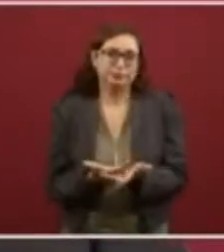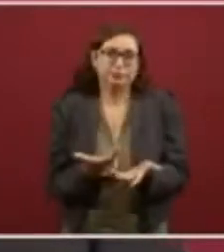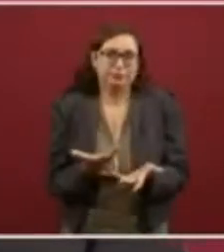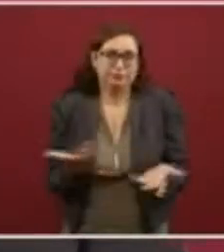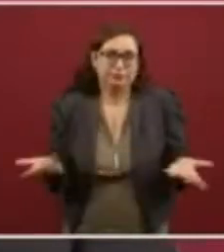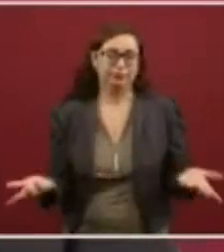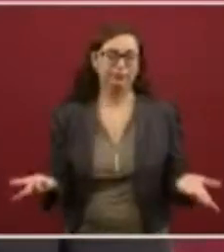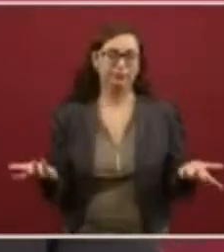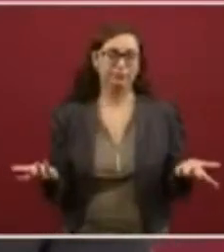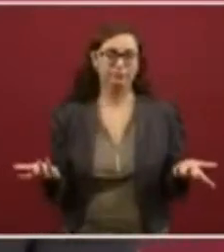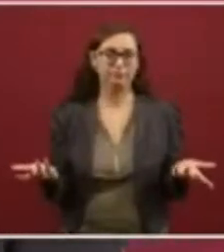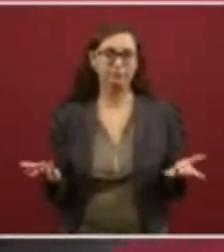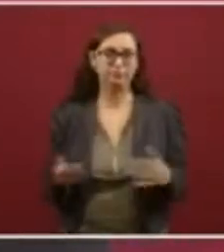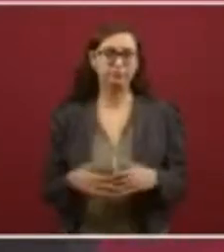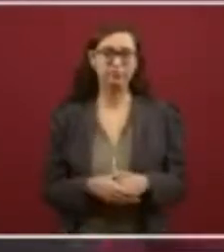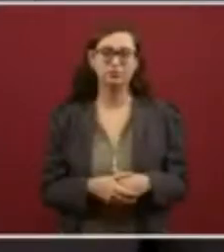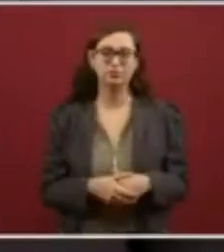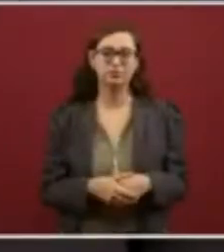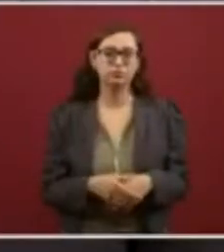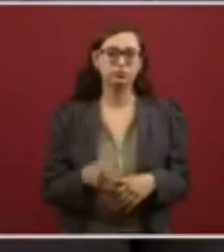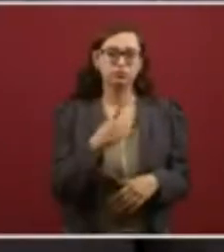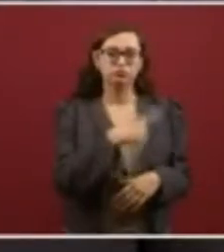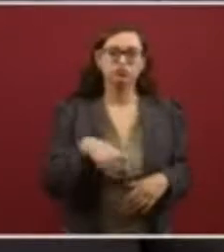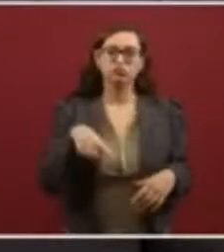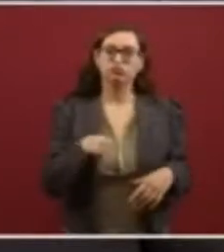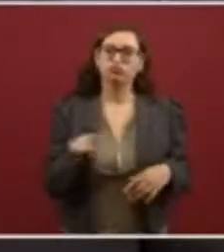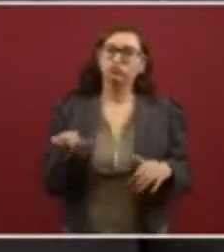se daban la gran vida,